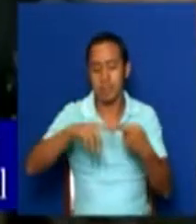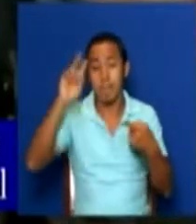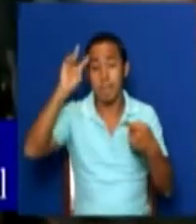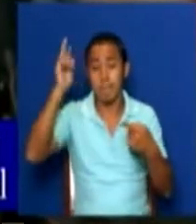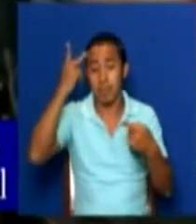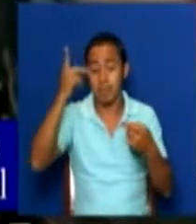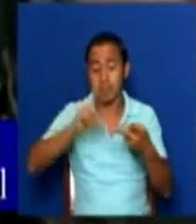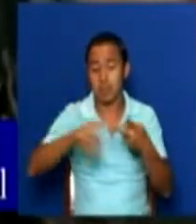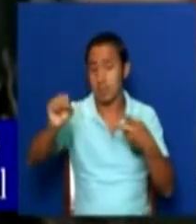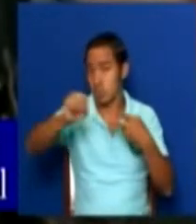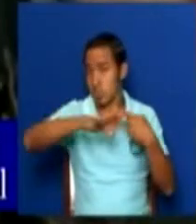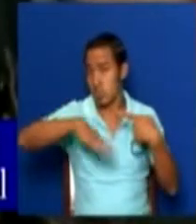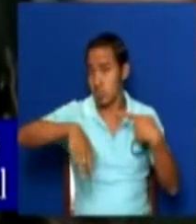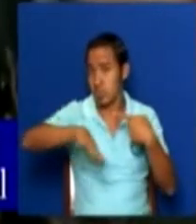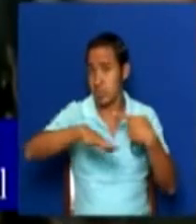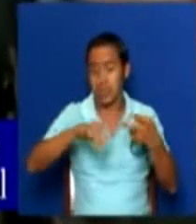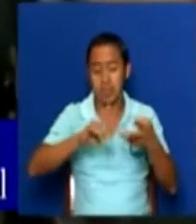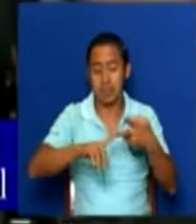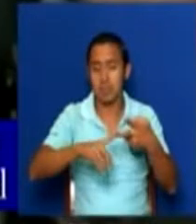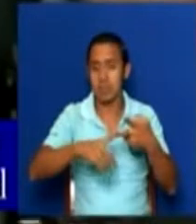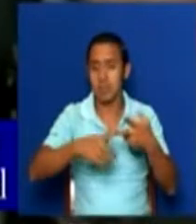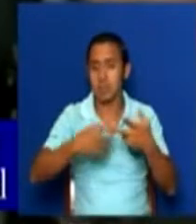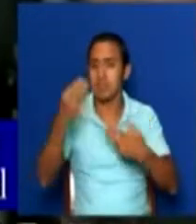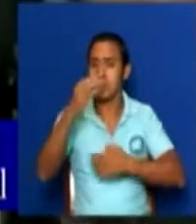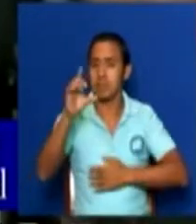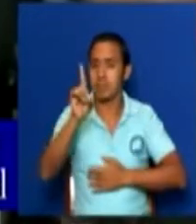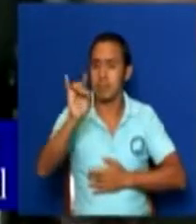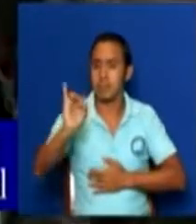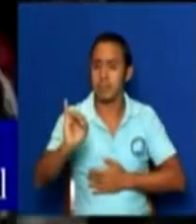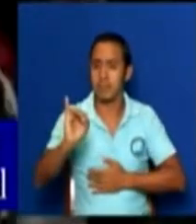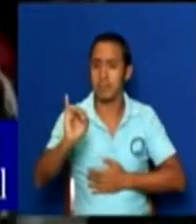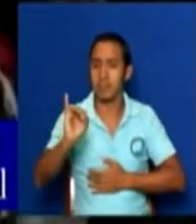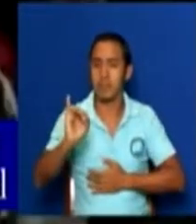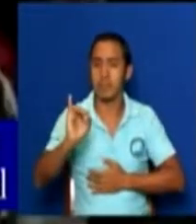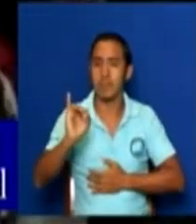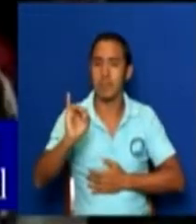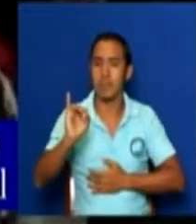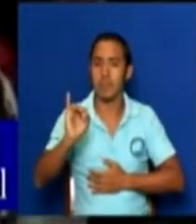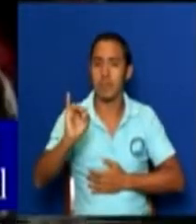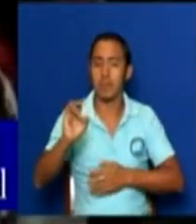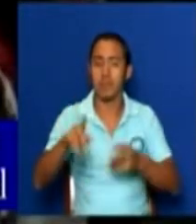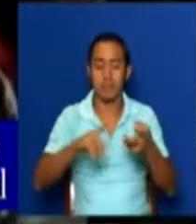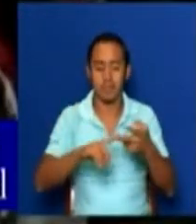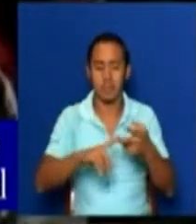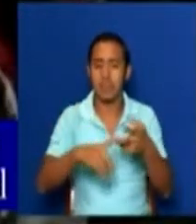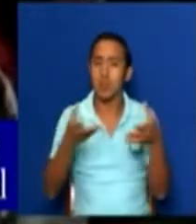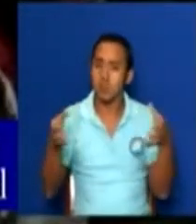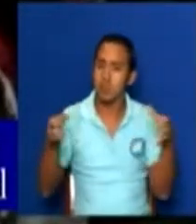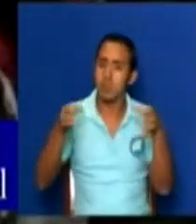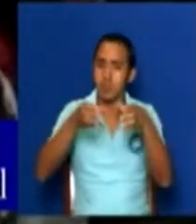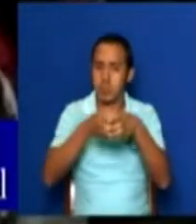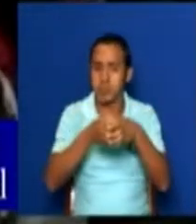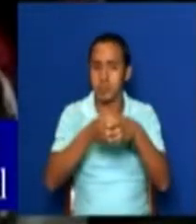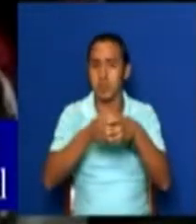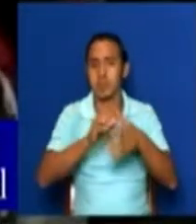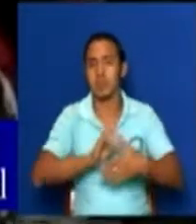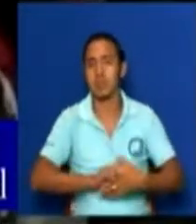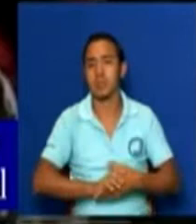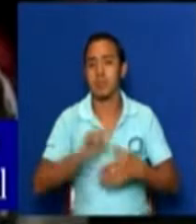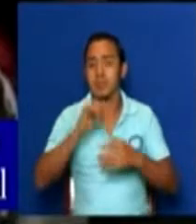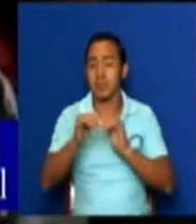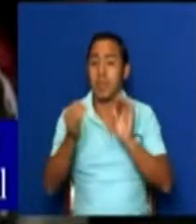género. Tenemos centros de desarrollo infantil y centros infantiles comunitarios, donde la